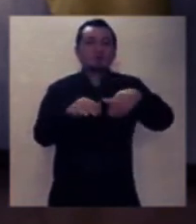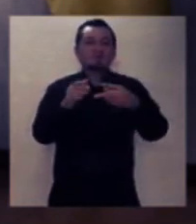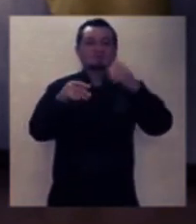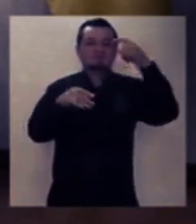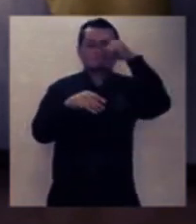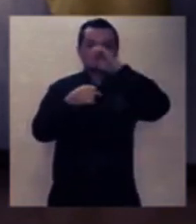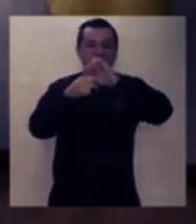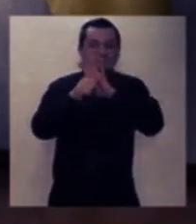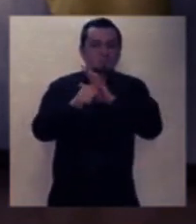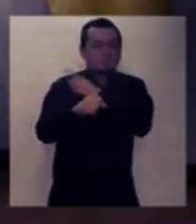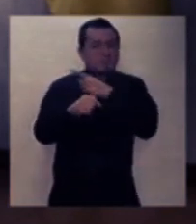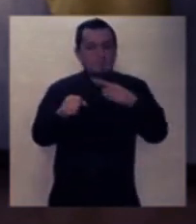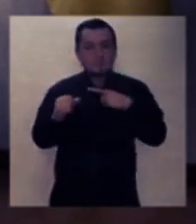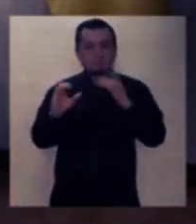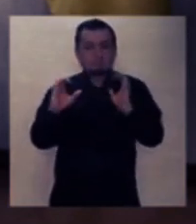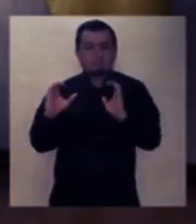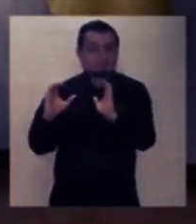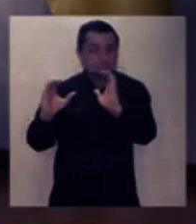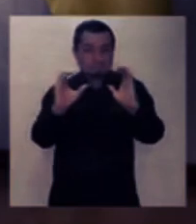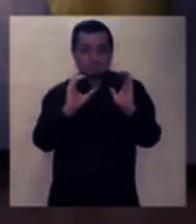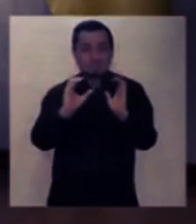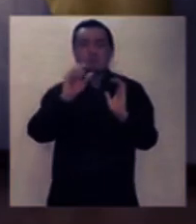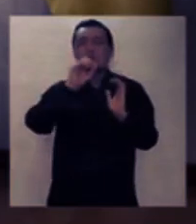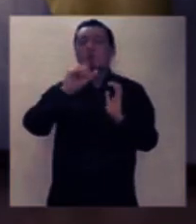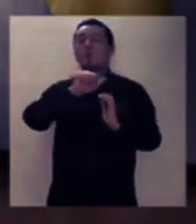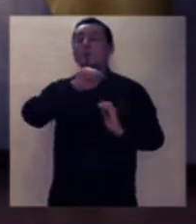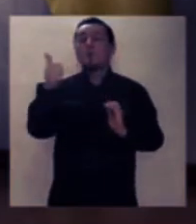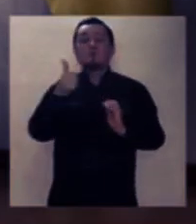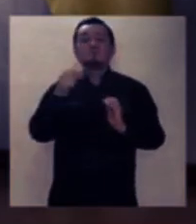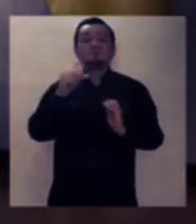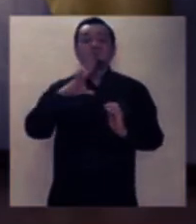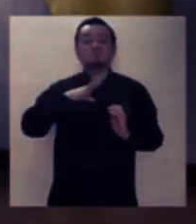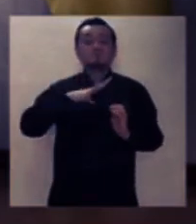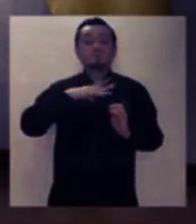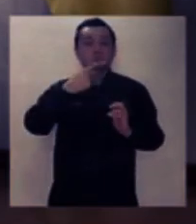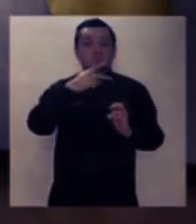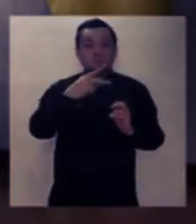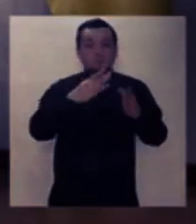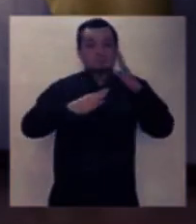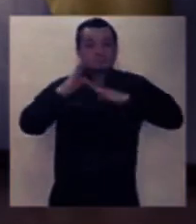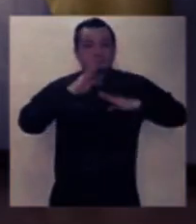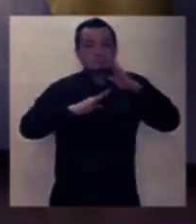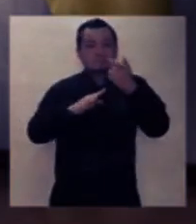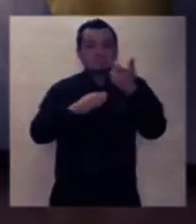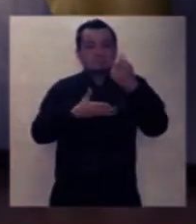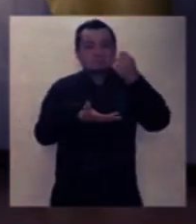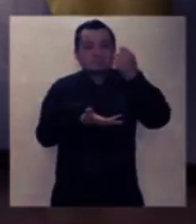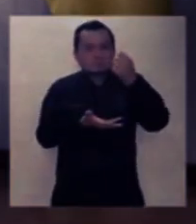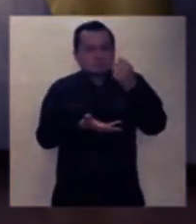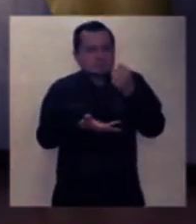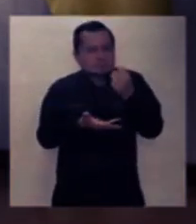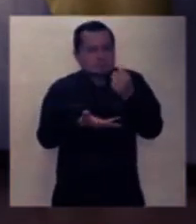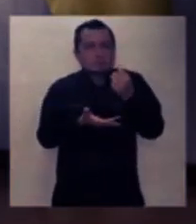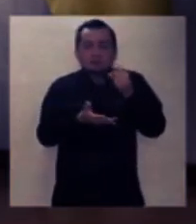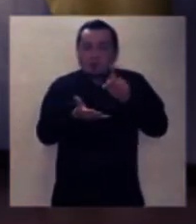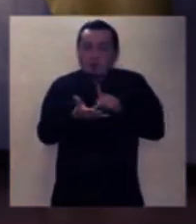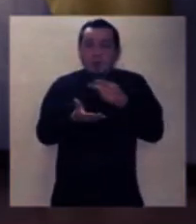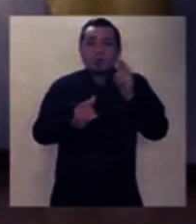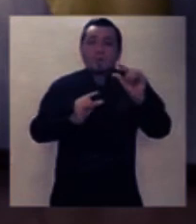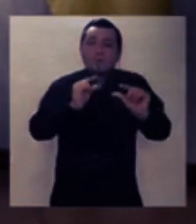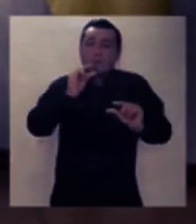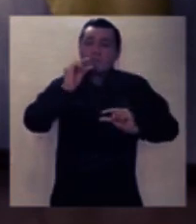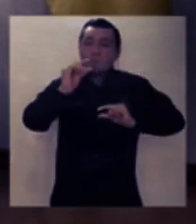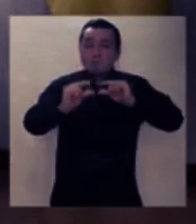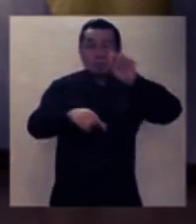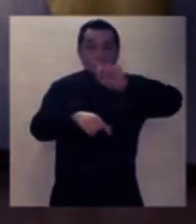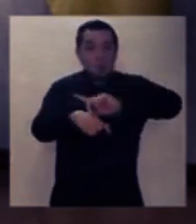las nuevas circunstancias, aprendiendo a convivir con el riesgo. No había de otra, nuestra economía no aguantaba más. Fuimos abriendo poco a